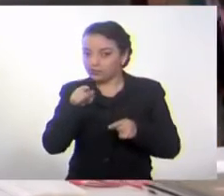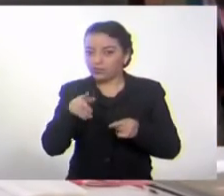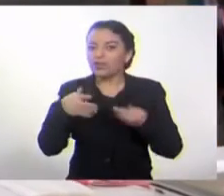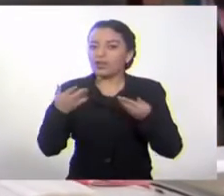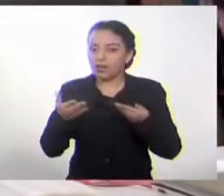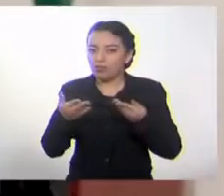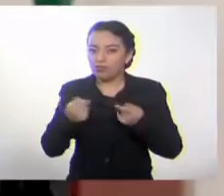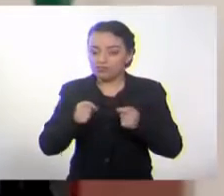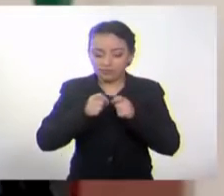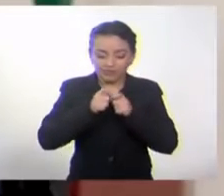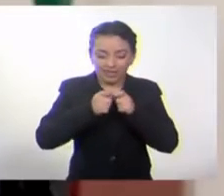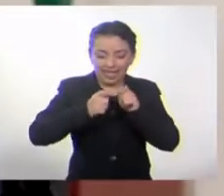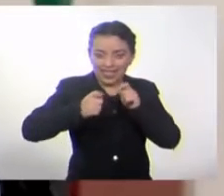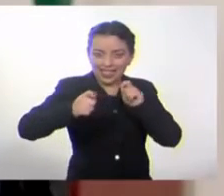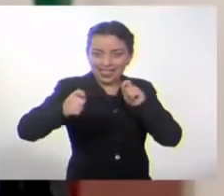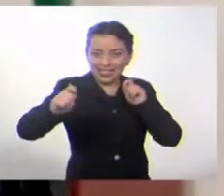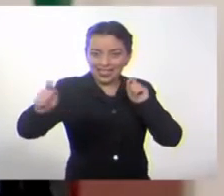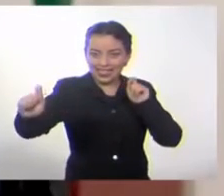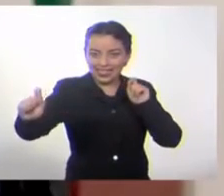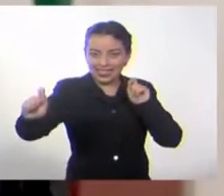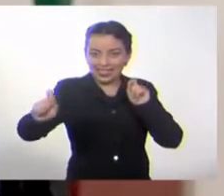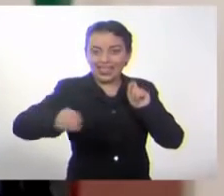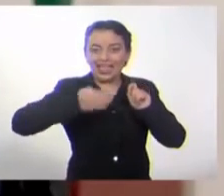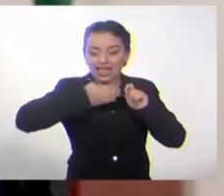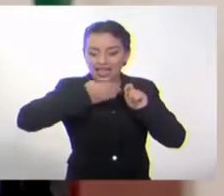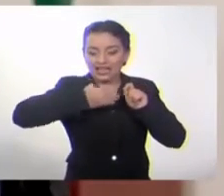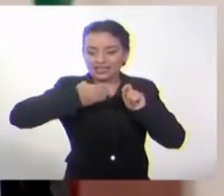paralelo? Veámoslo a continuación.